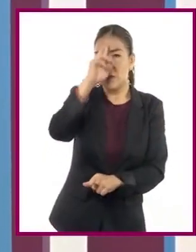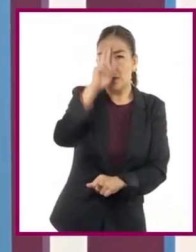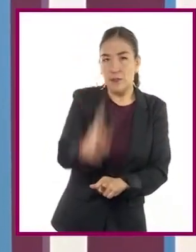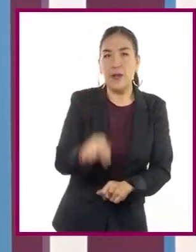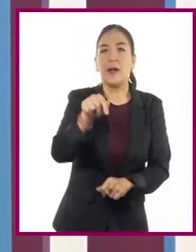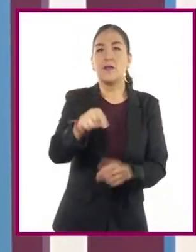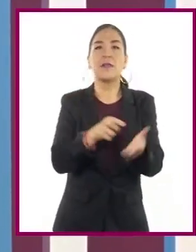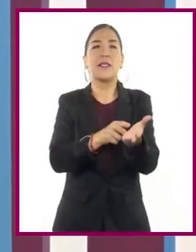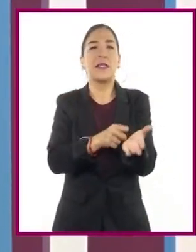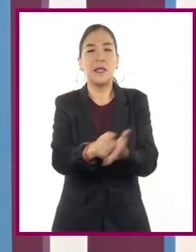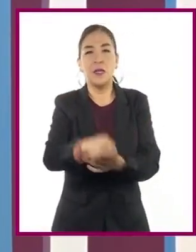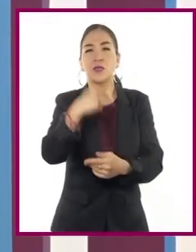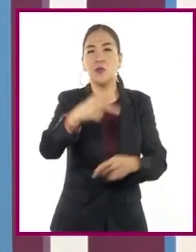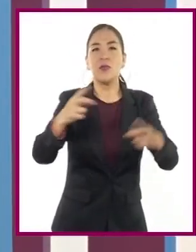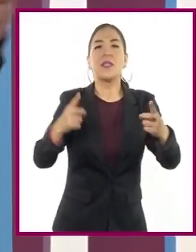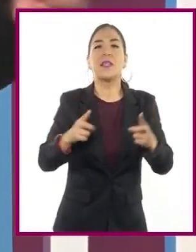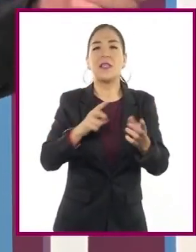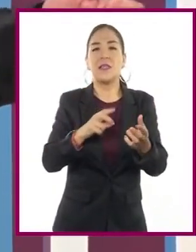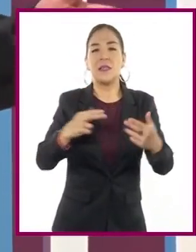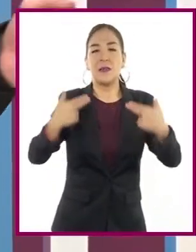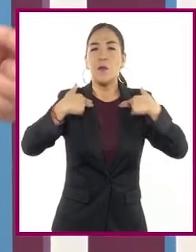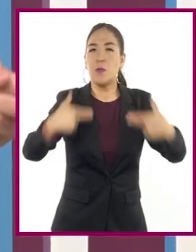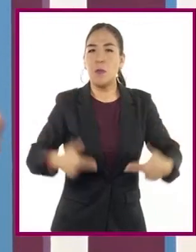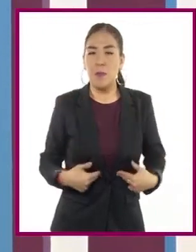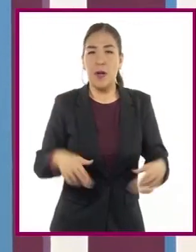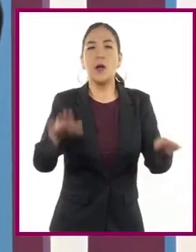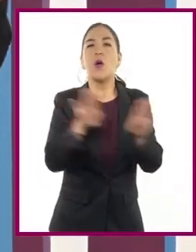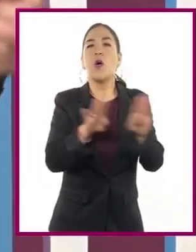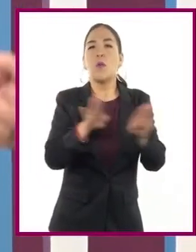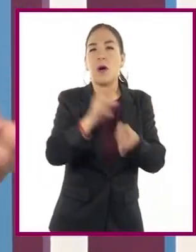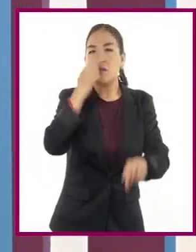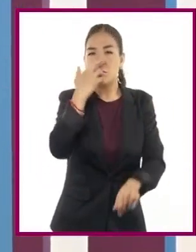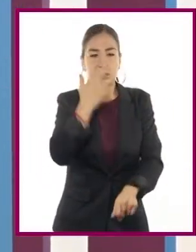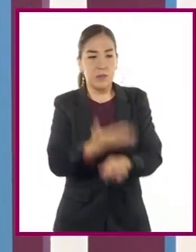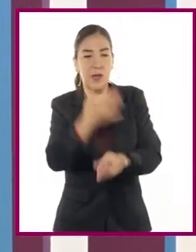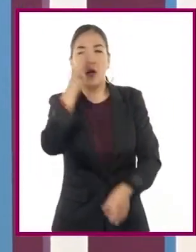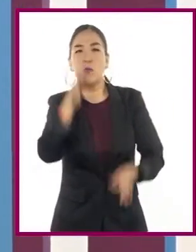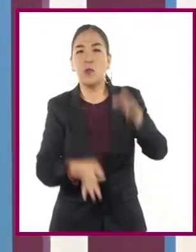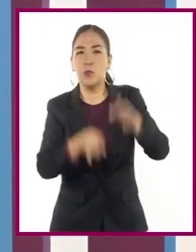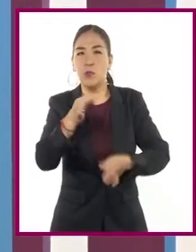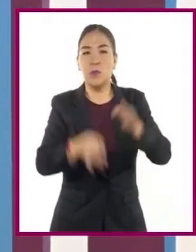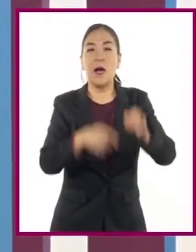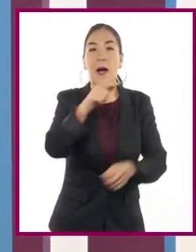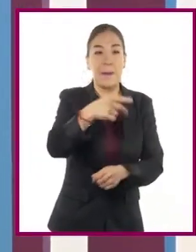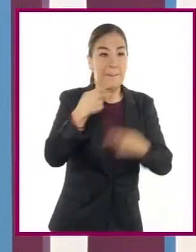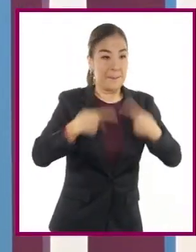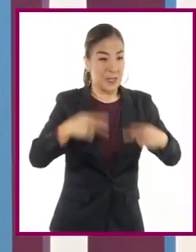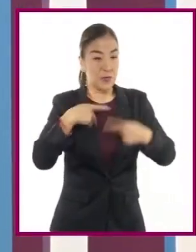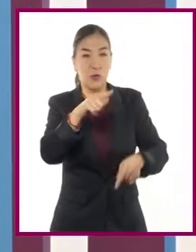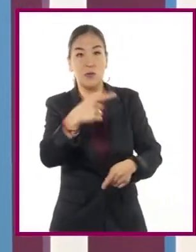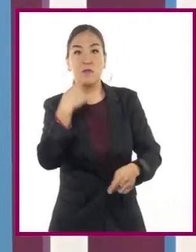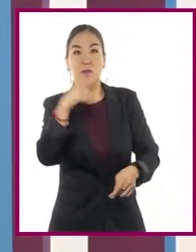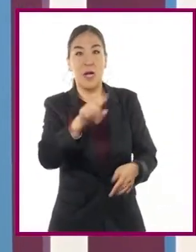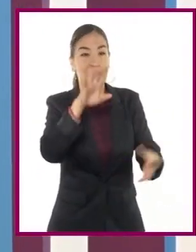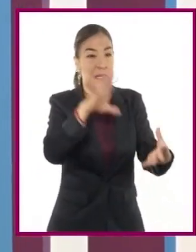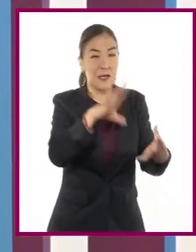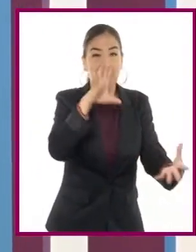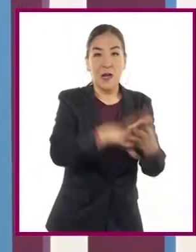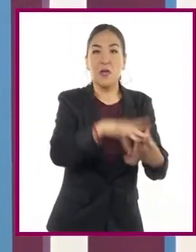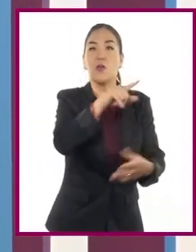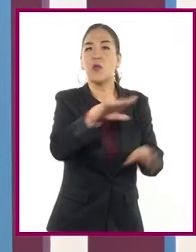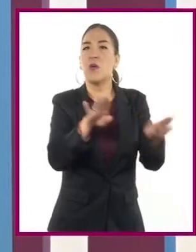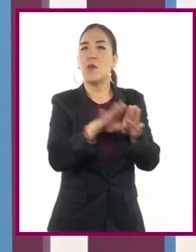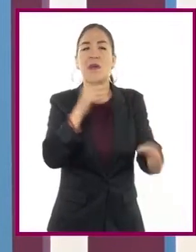Internacional de los Derechos Humanos. Se encarga de juzgar y sancionar a personas acusadas de realizar delitos